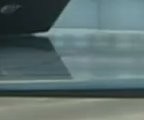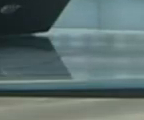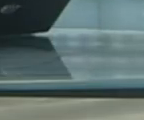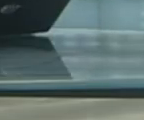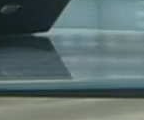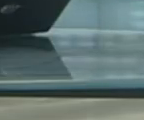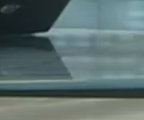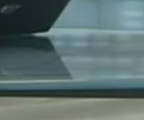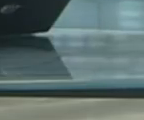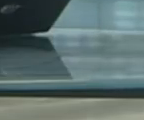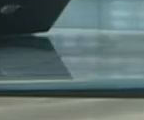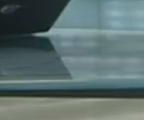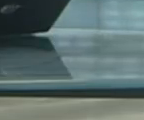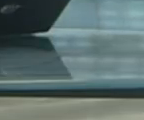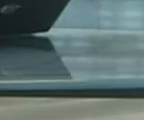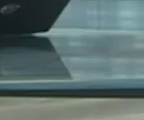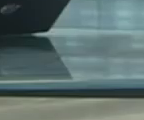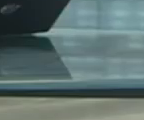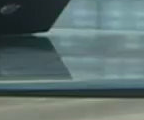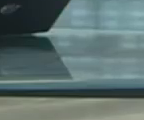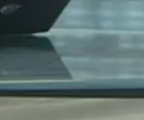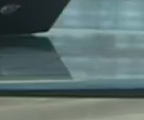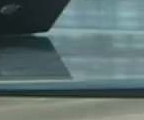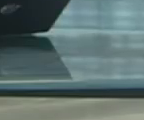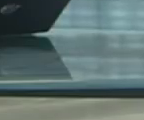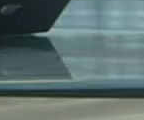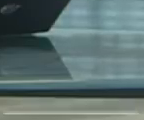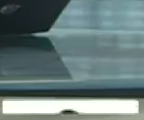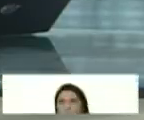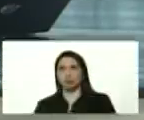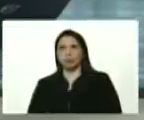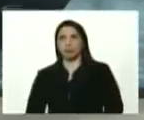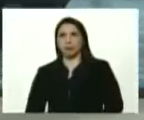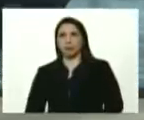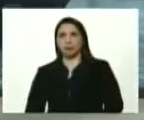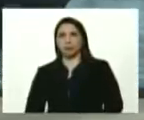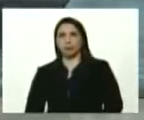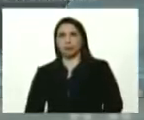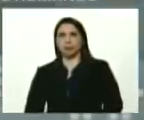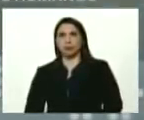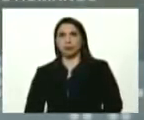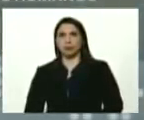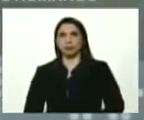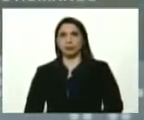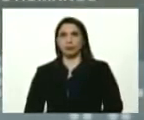a continuación el perfil de la nueva presidenta del Consejo Nacional Electoral.